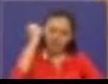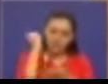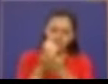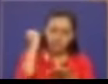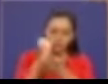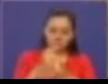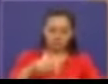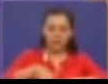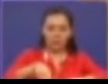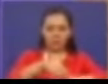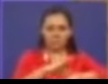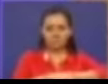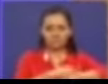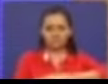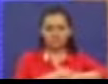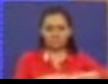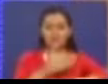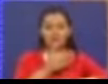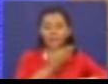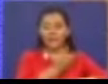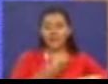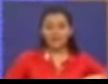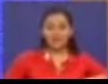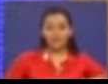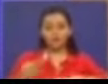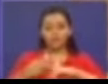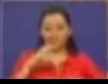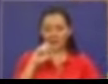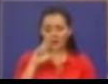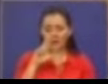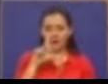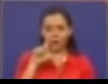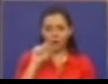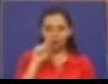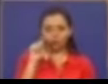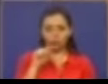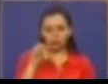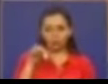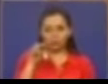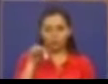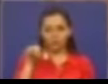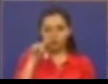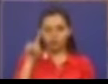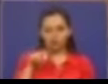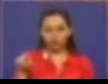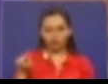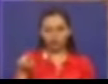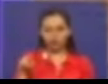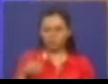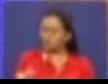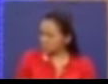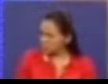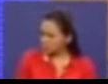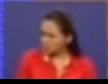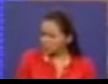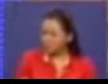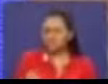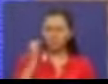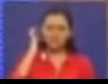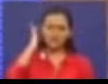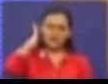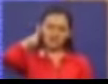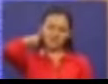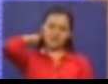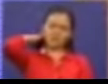a él acuchillar, al presidente Carlos Muñoz. Imagínense vivir estos momentos después de tanto andar, la universidad, como regresarnos